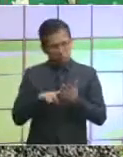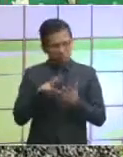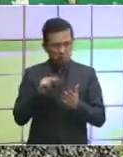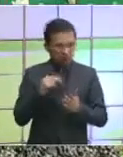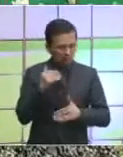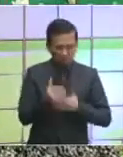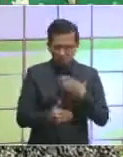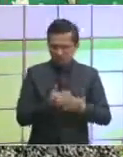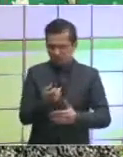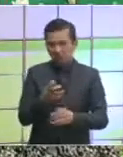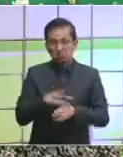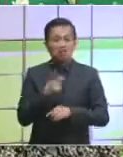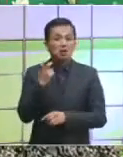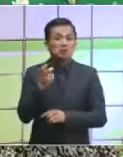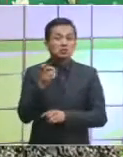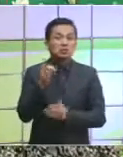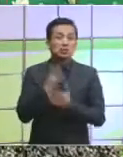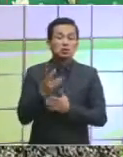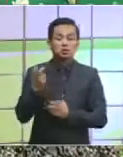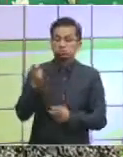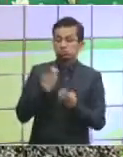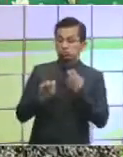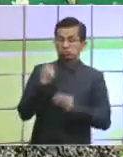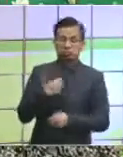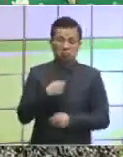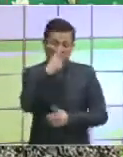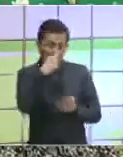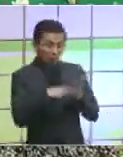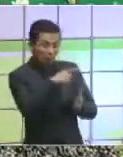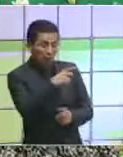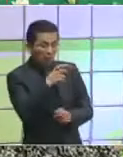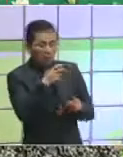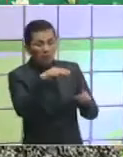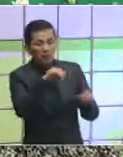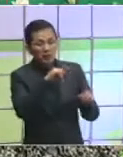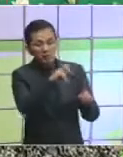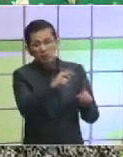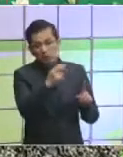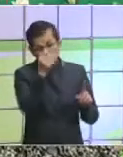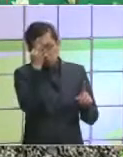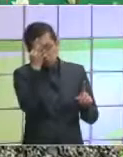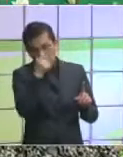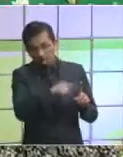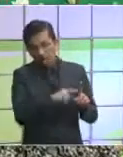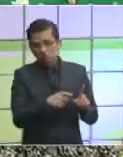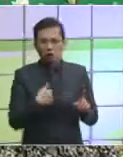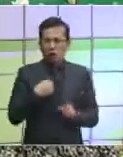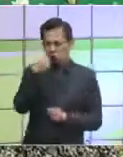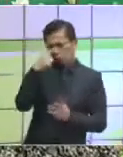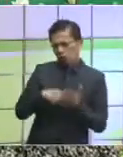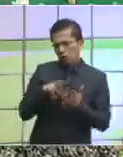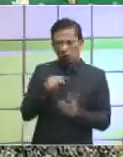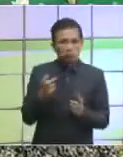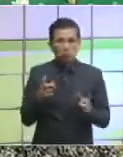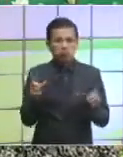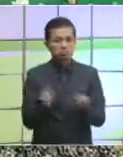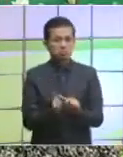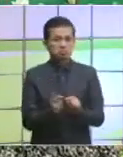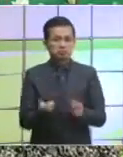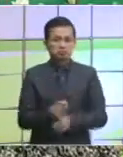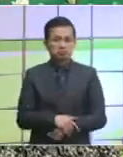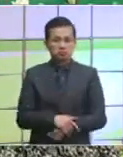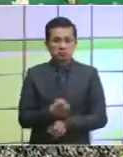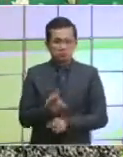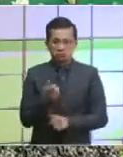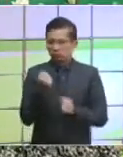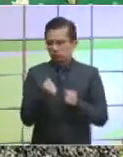porque toda la crítica que yo creo que el ministro cossío es tonto pues yo creo que no y que otra cosa se buscó les sacamos ahí nos